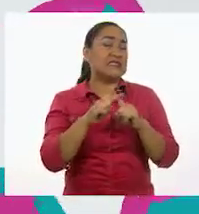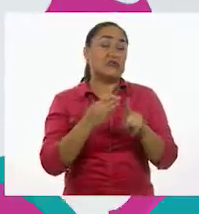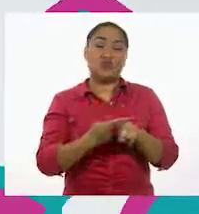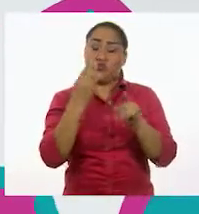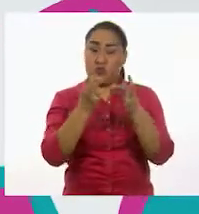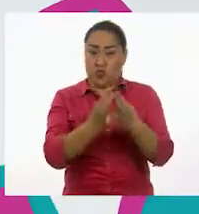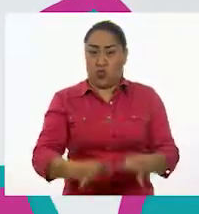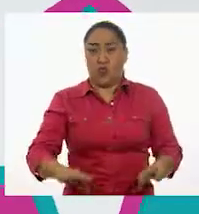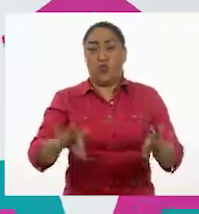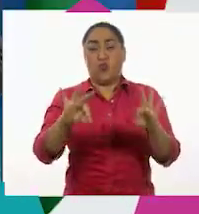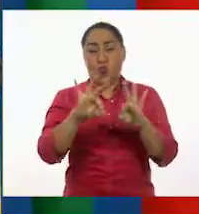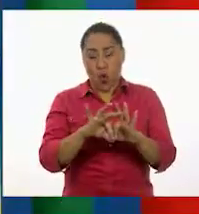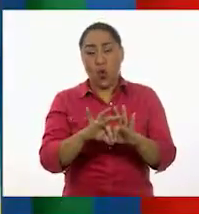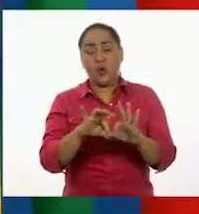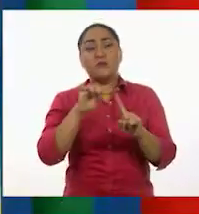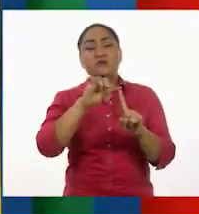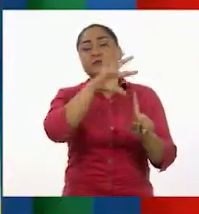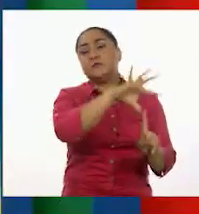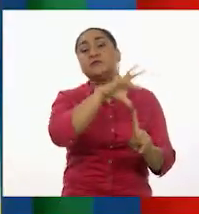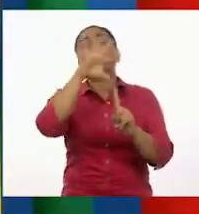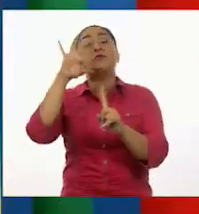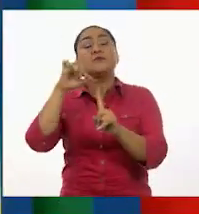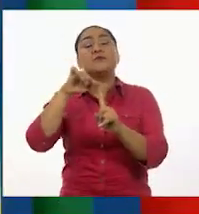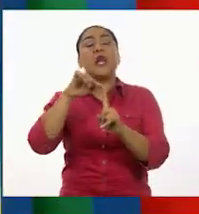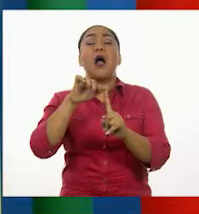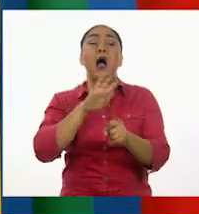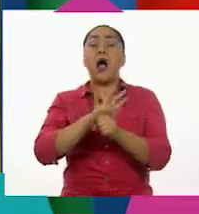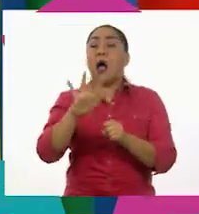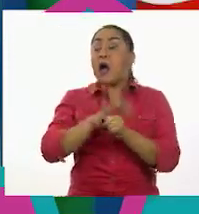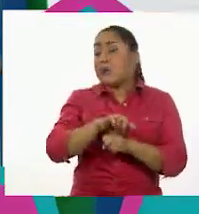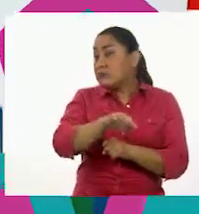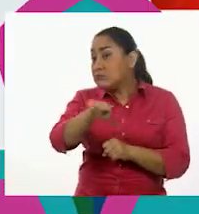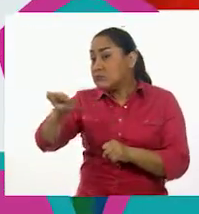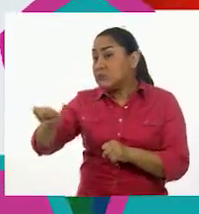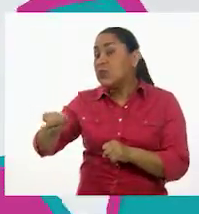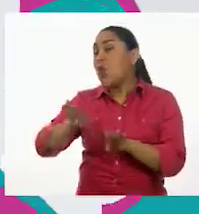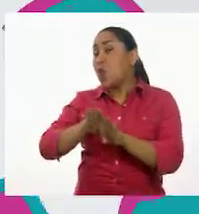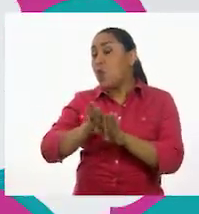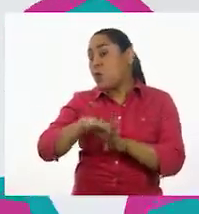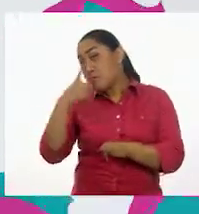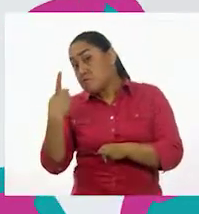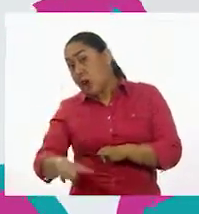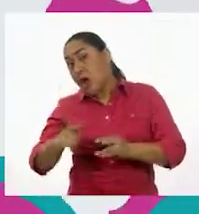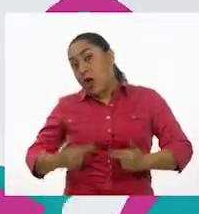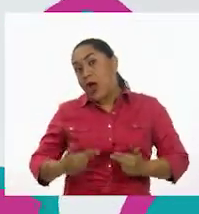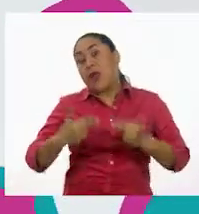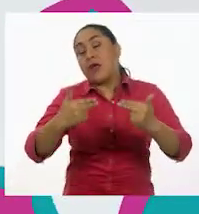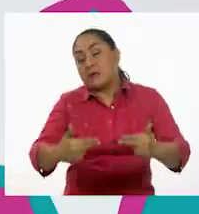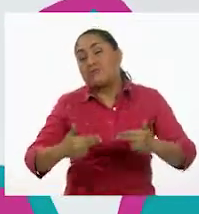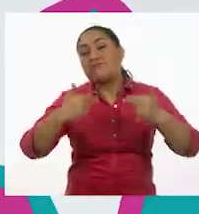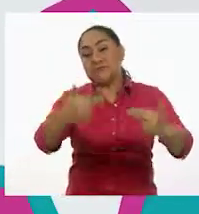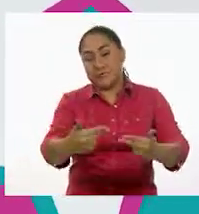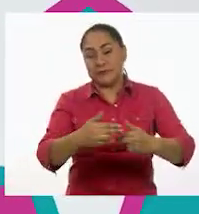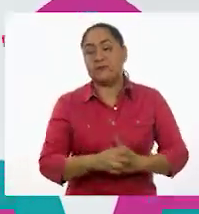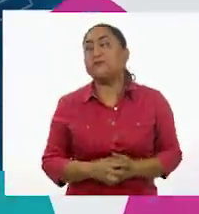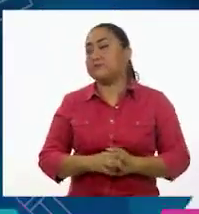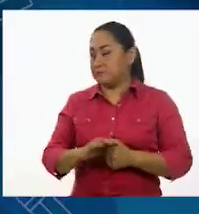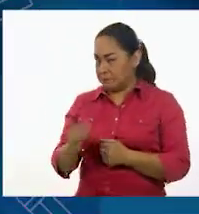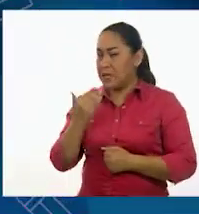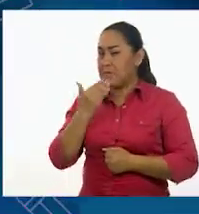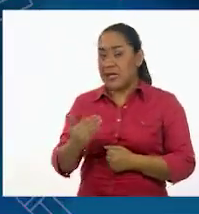vitalicio, y se designa comúnmente a través de un orden hereditario. Muy bien, pero recordemos